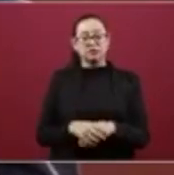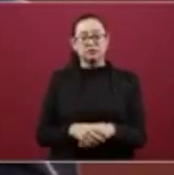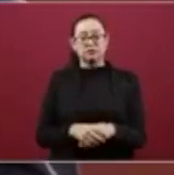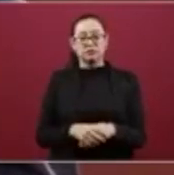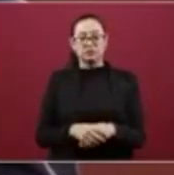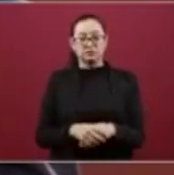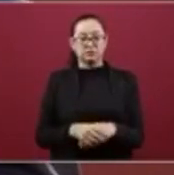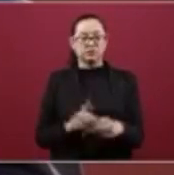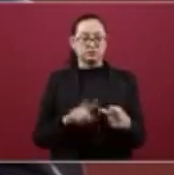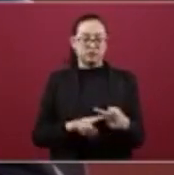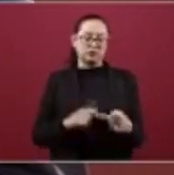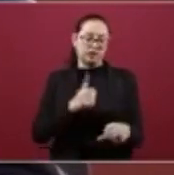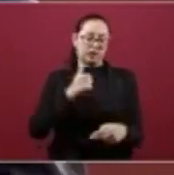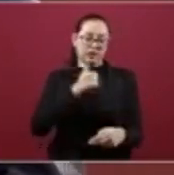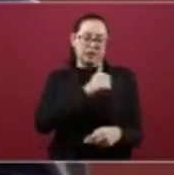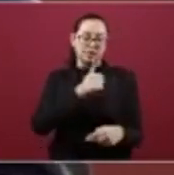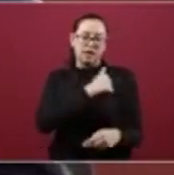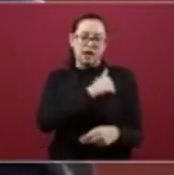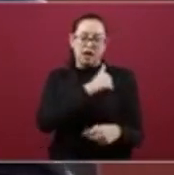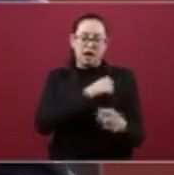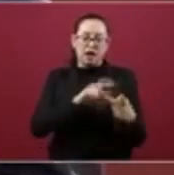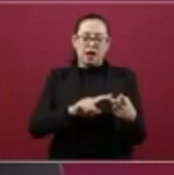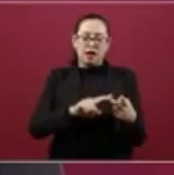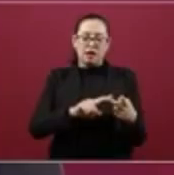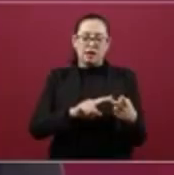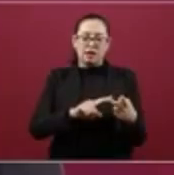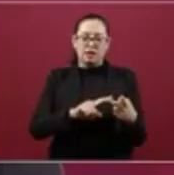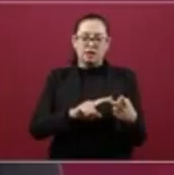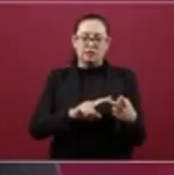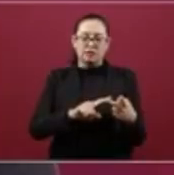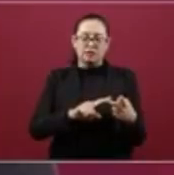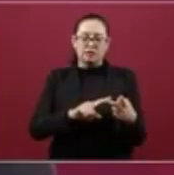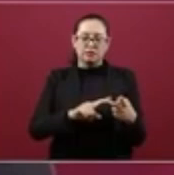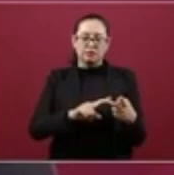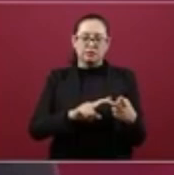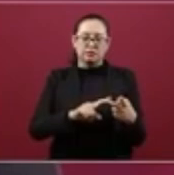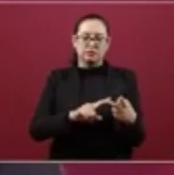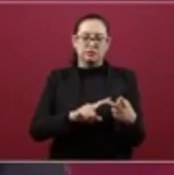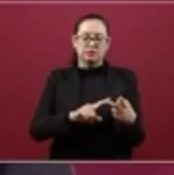las canadienses en particular,